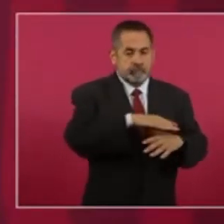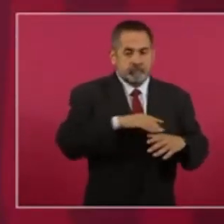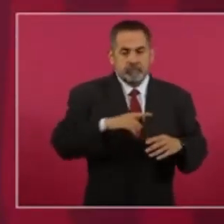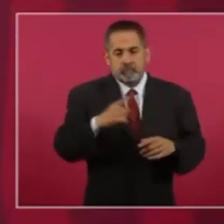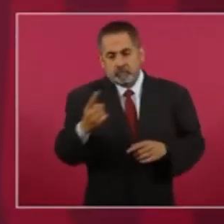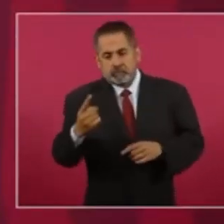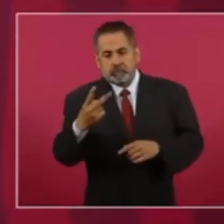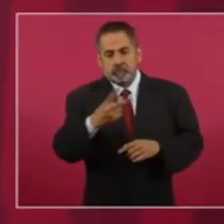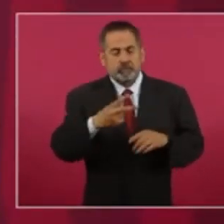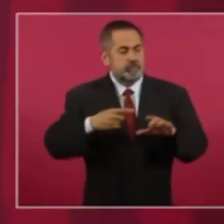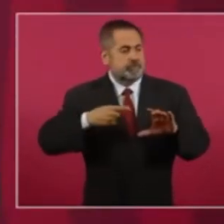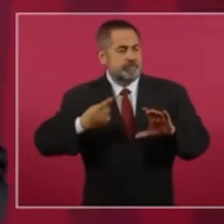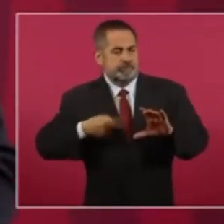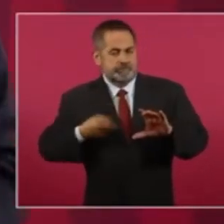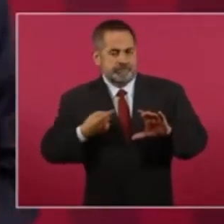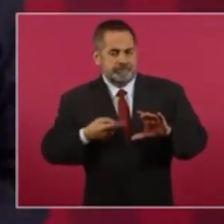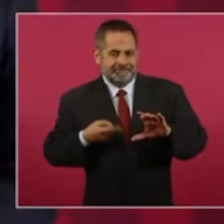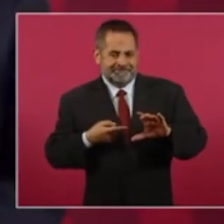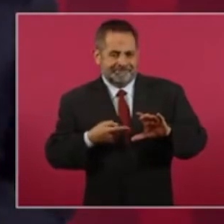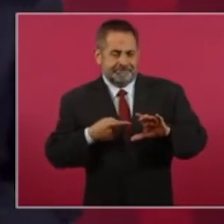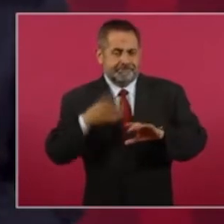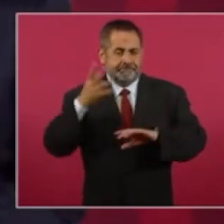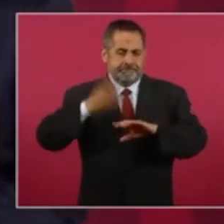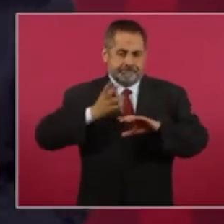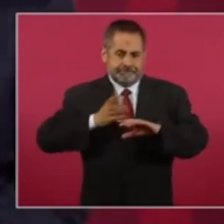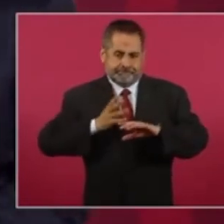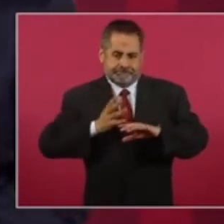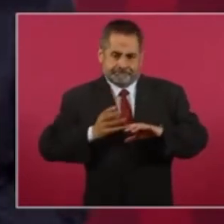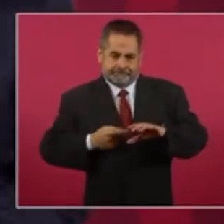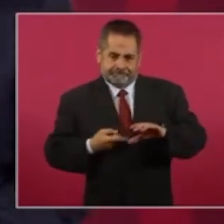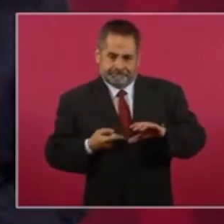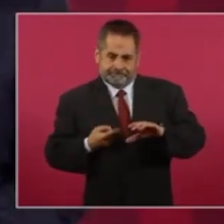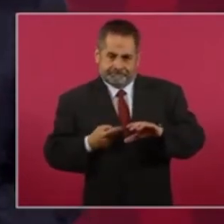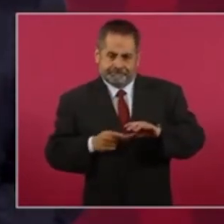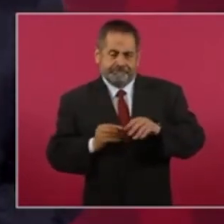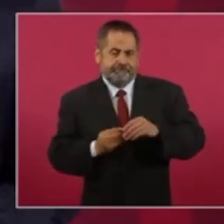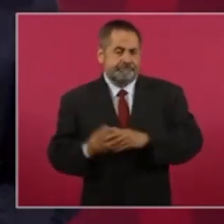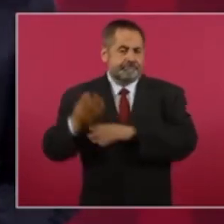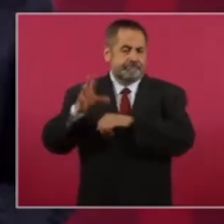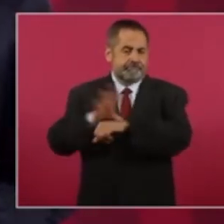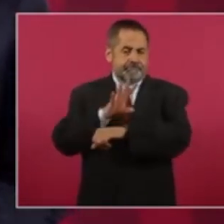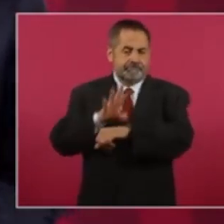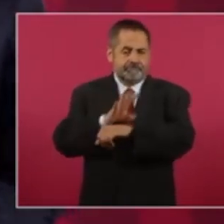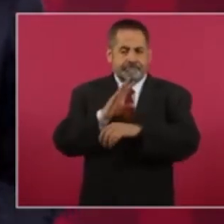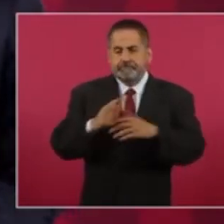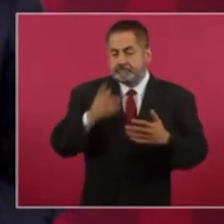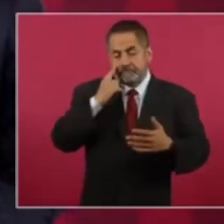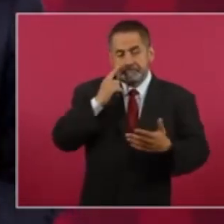dos turbinas para la generación de energía eléctrica y también